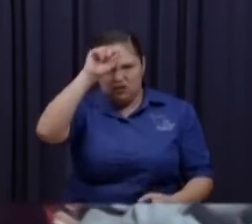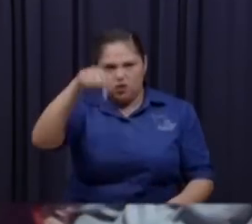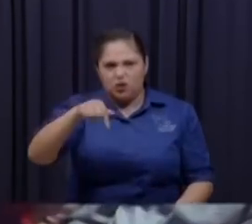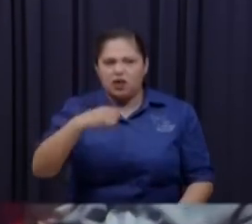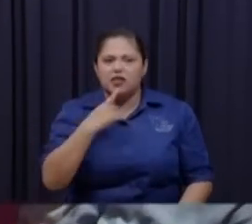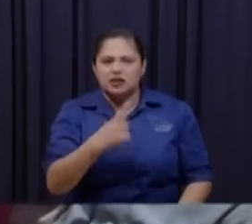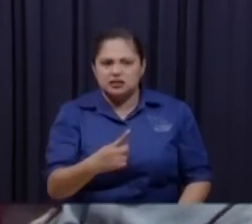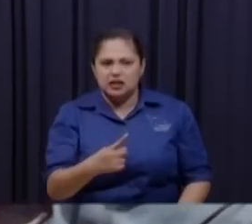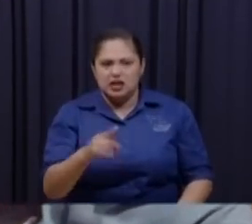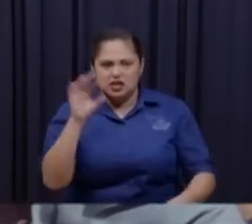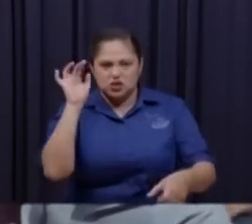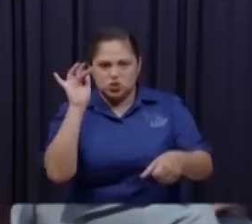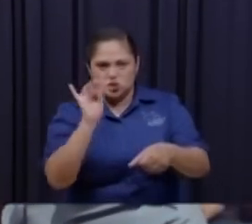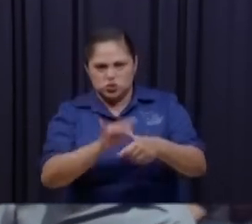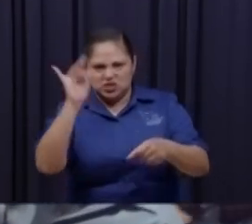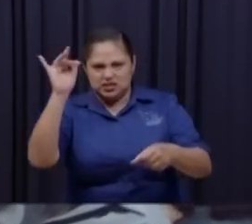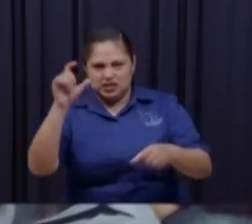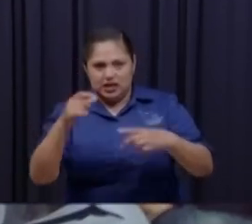hueso